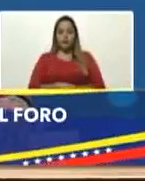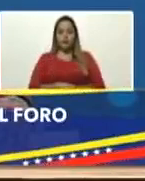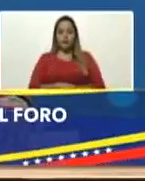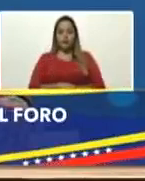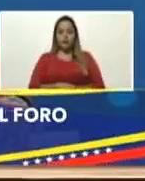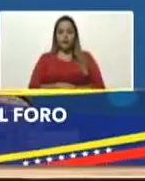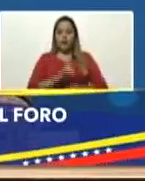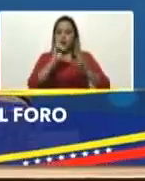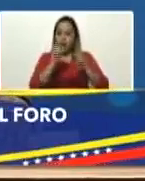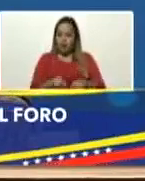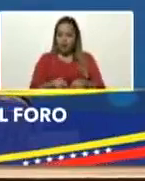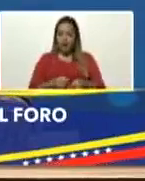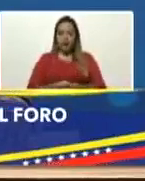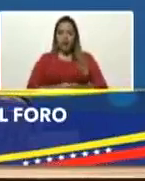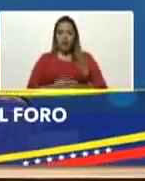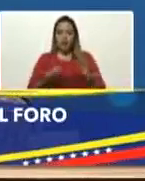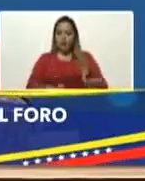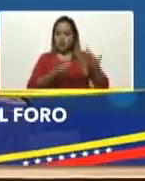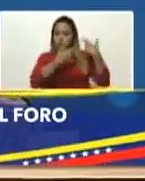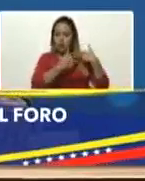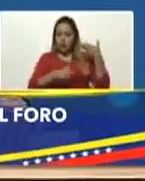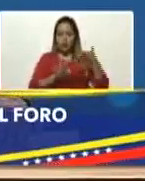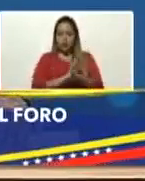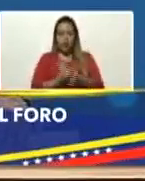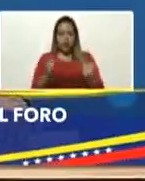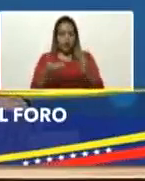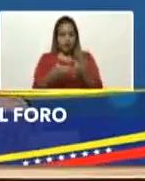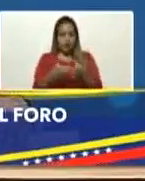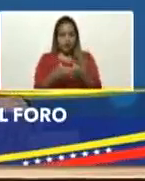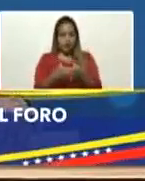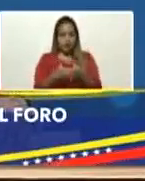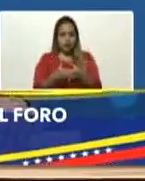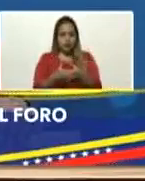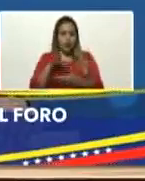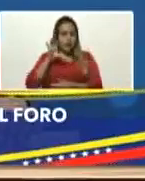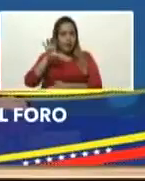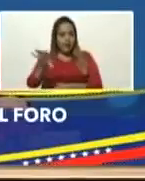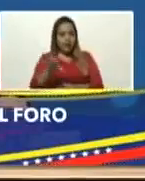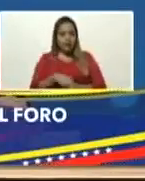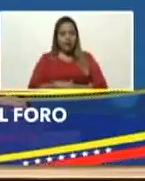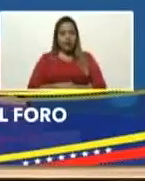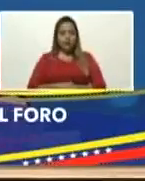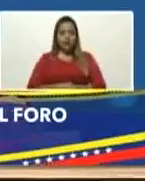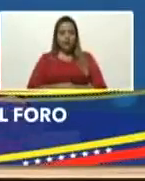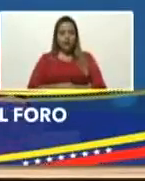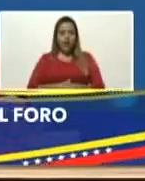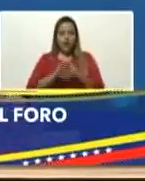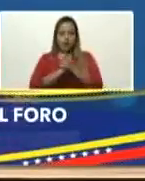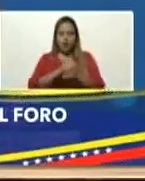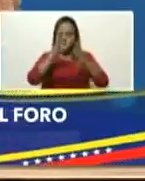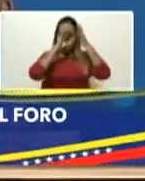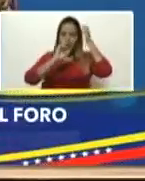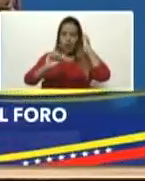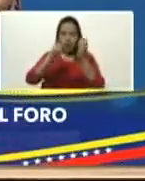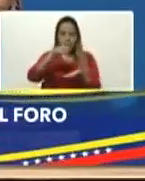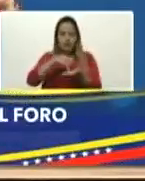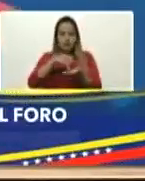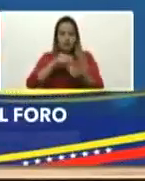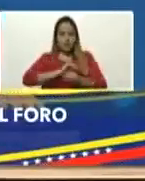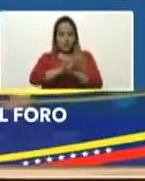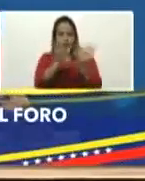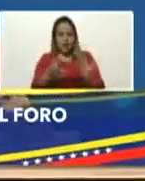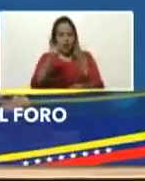también representantes del Polo Patriótico, compañeros embajadores que estuvieron con nosotros esta mañana y